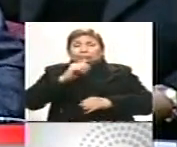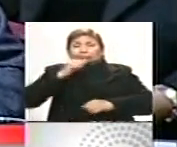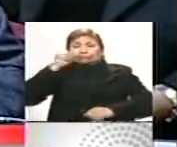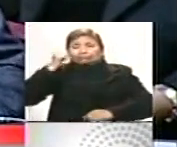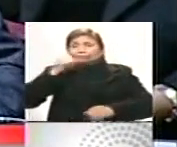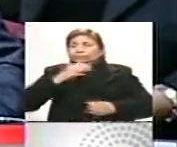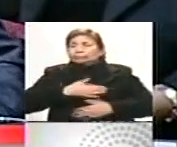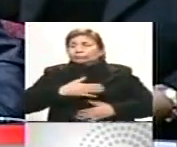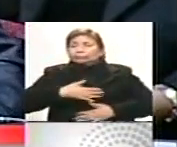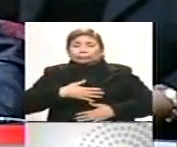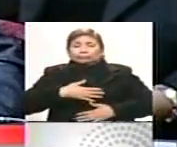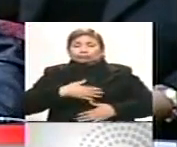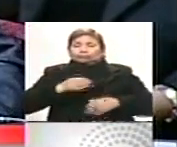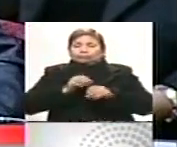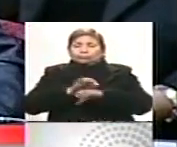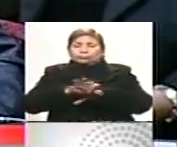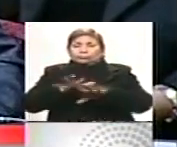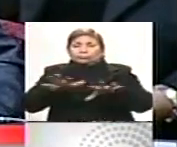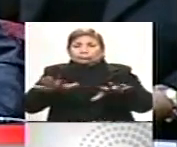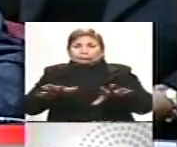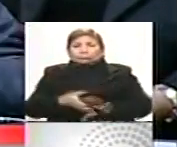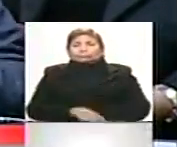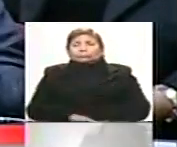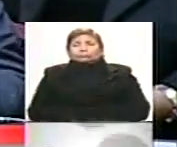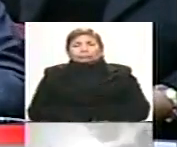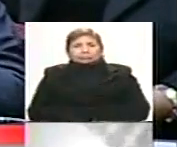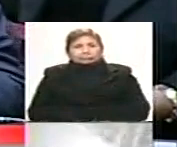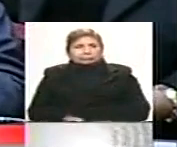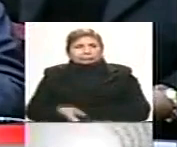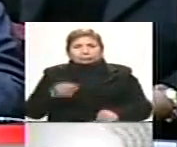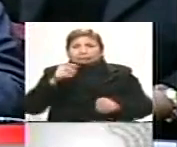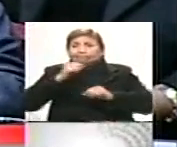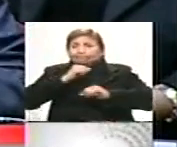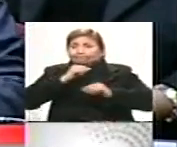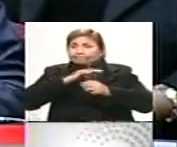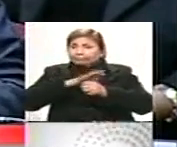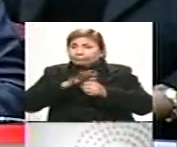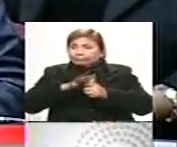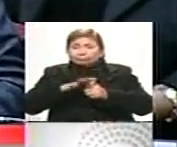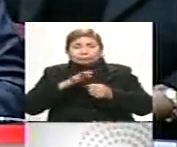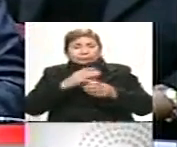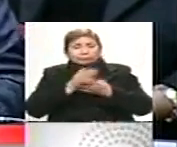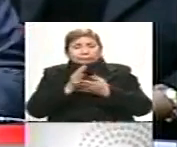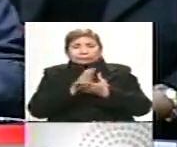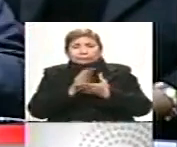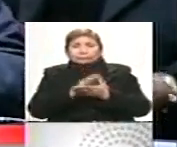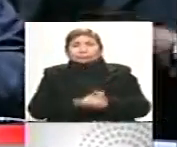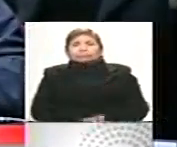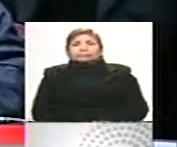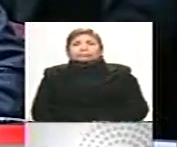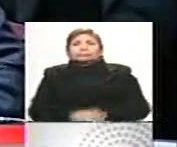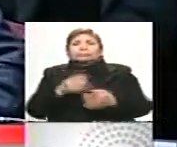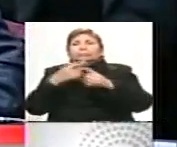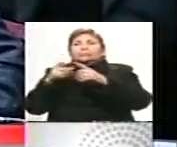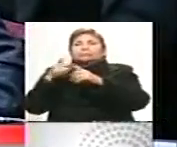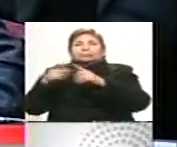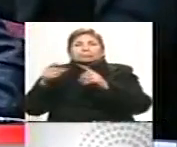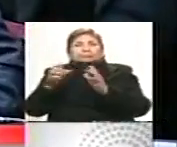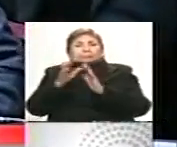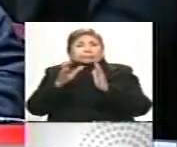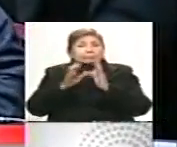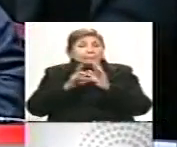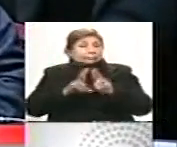tema se ha abordado con amplitud, y en esa confrontación entre otros valores